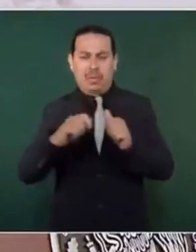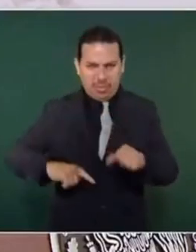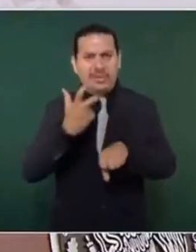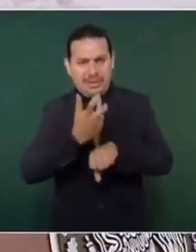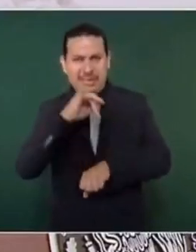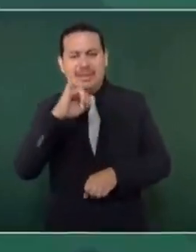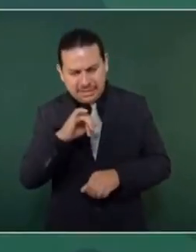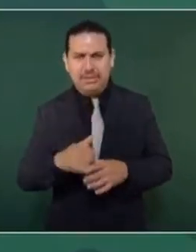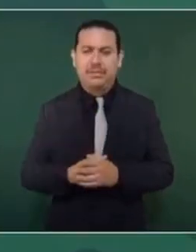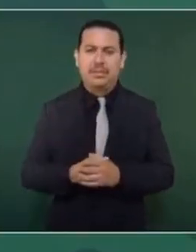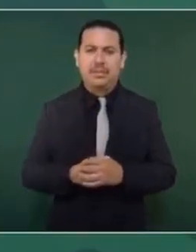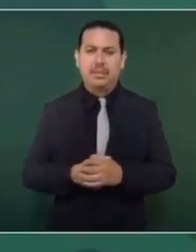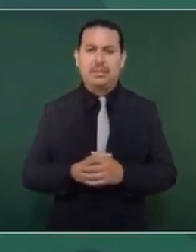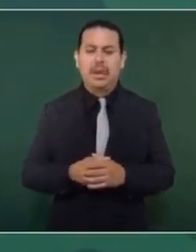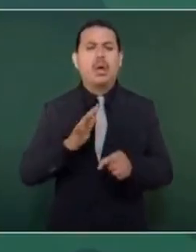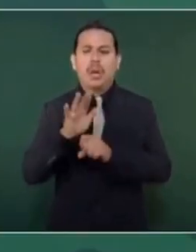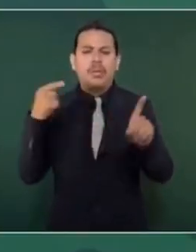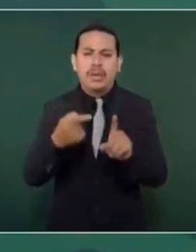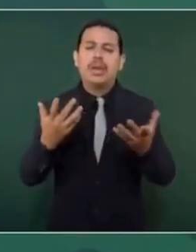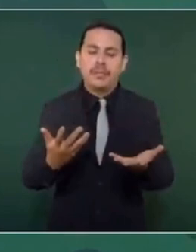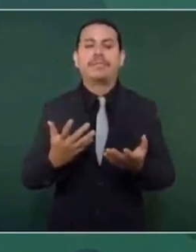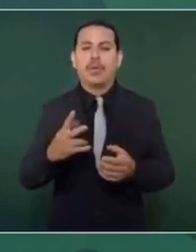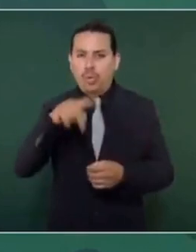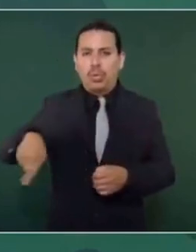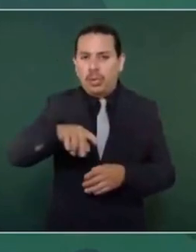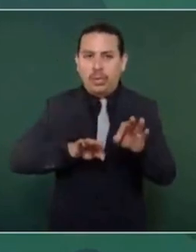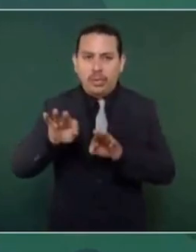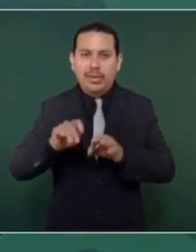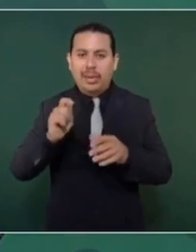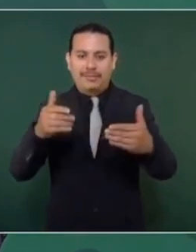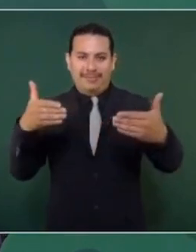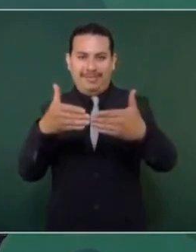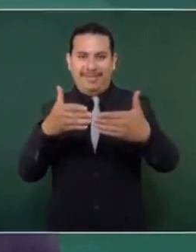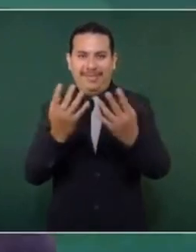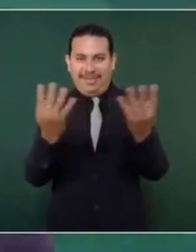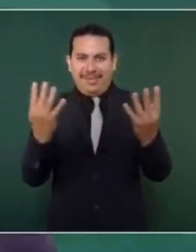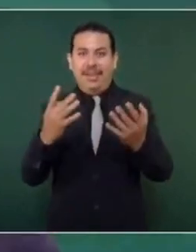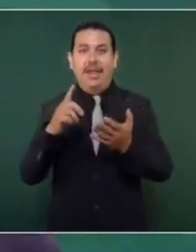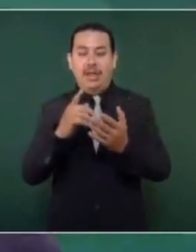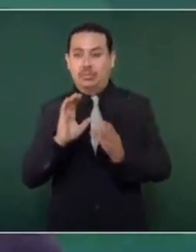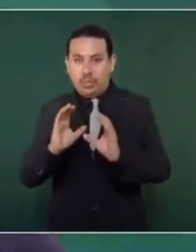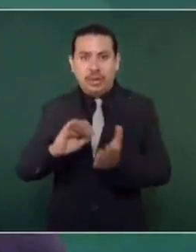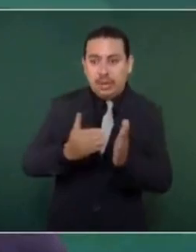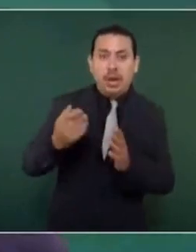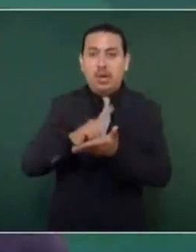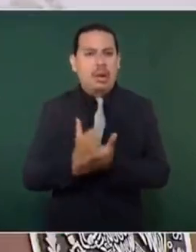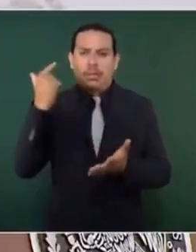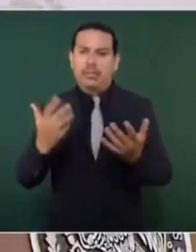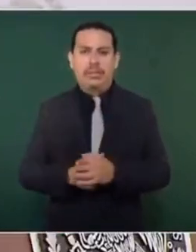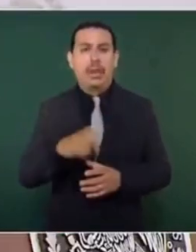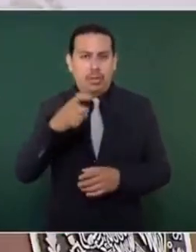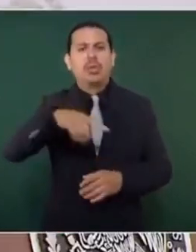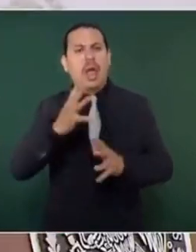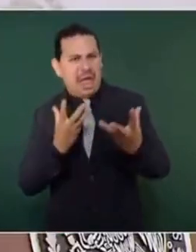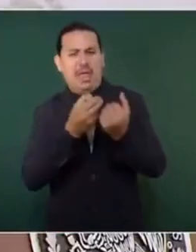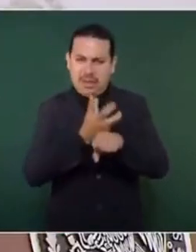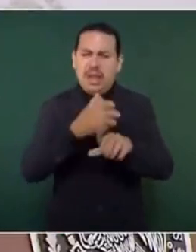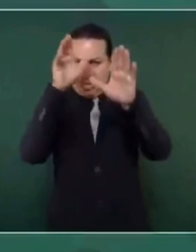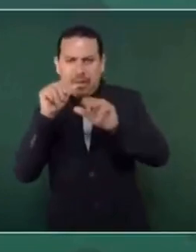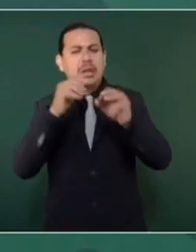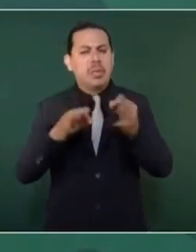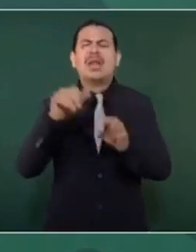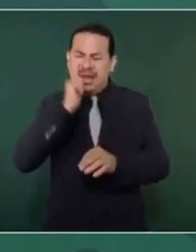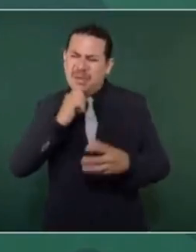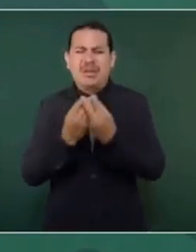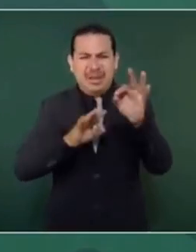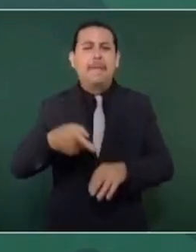en detener la entrada de drogas, sobre todo fentanilo. Estamos ayudando, estamos cooperando, siempre lo hemos